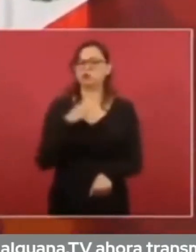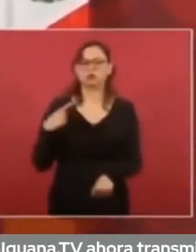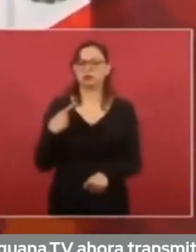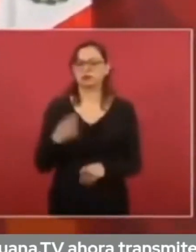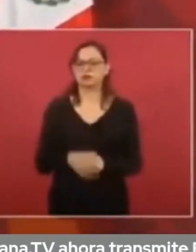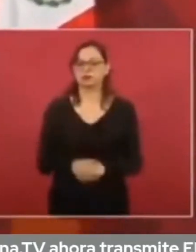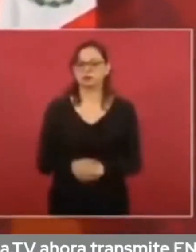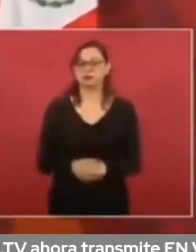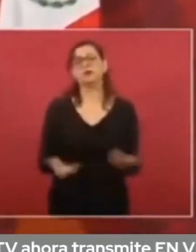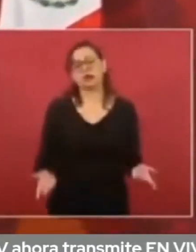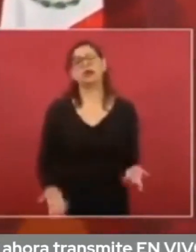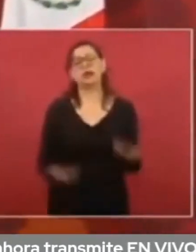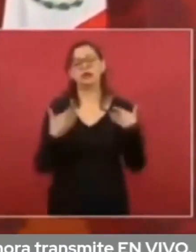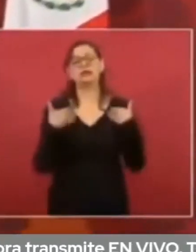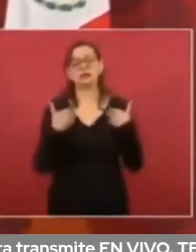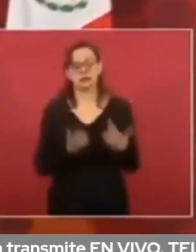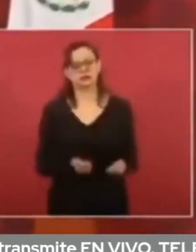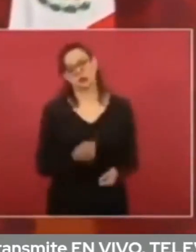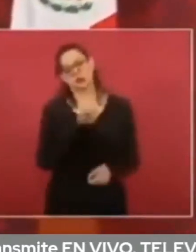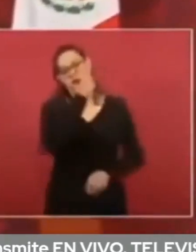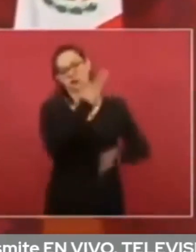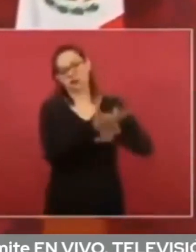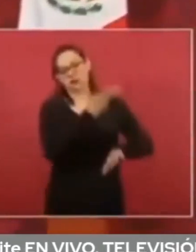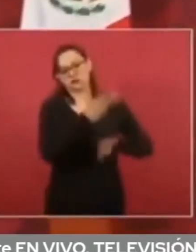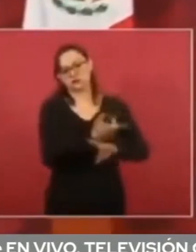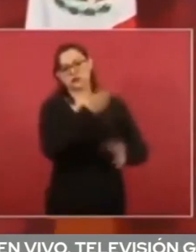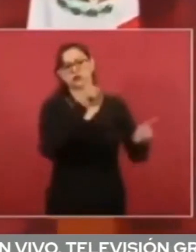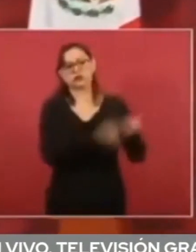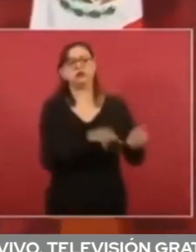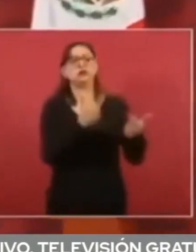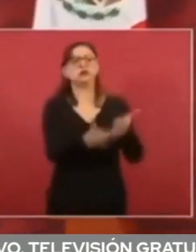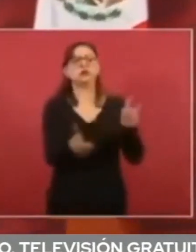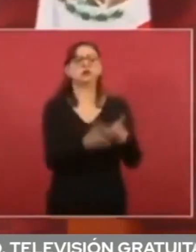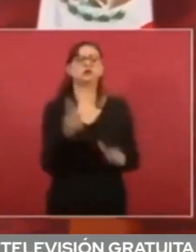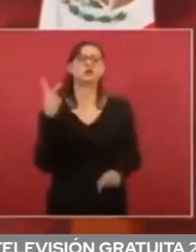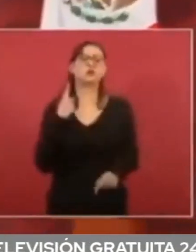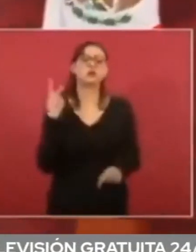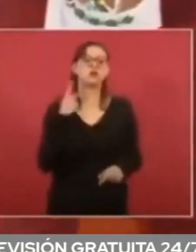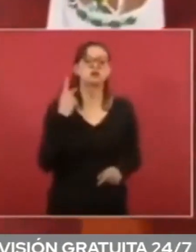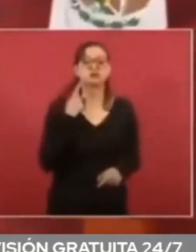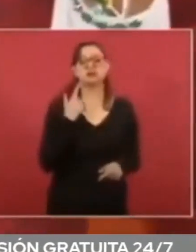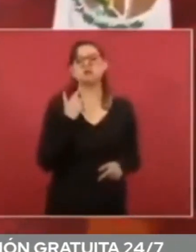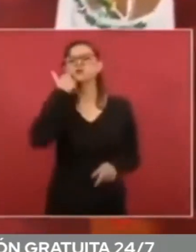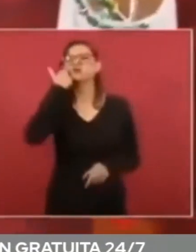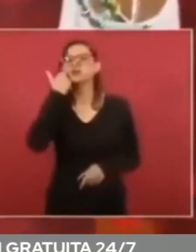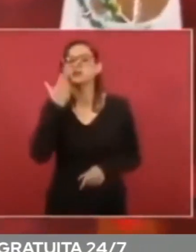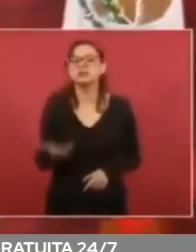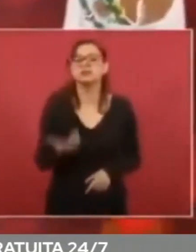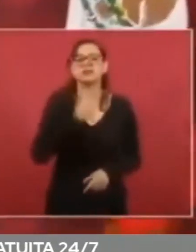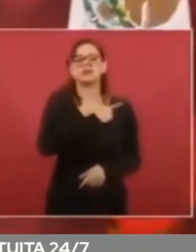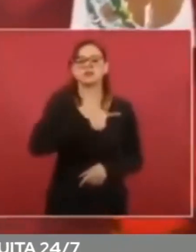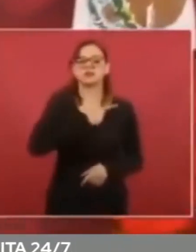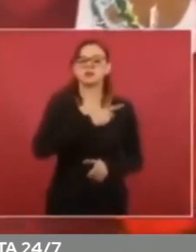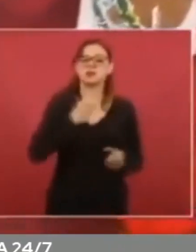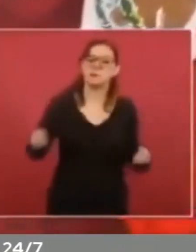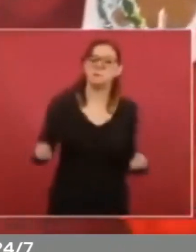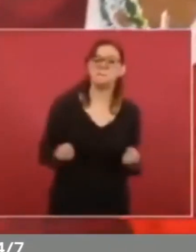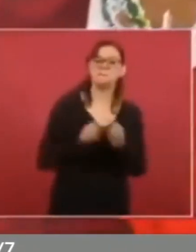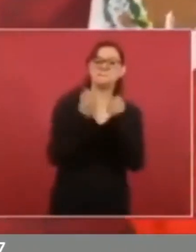políticos en Estados Unidos que apuestan a la confrontación,